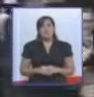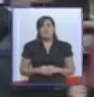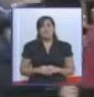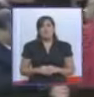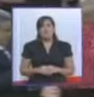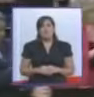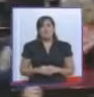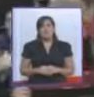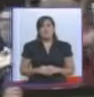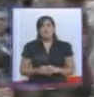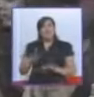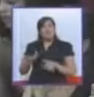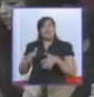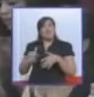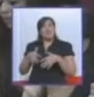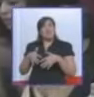a partir